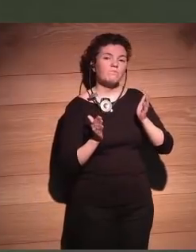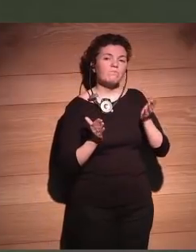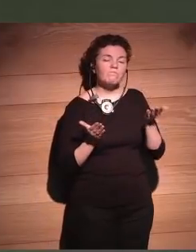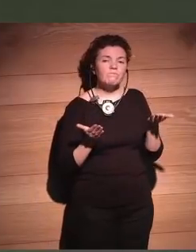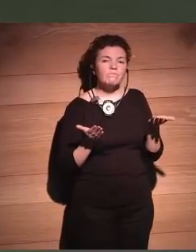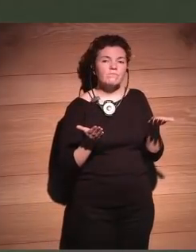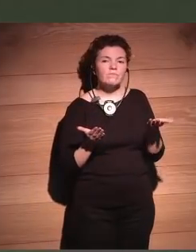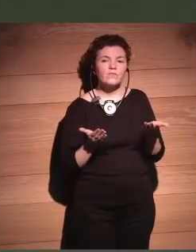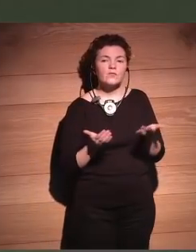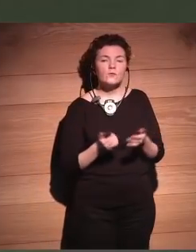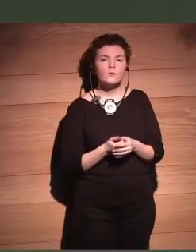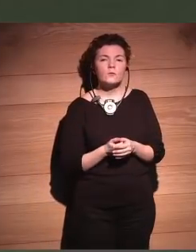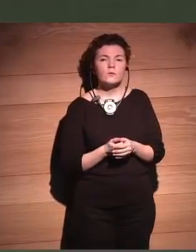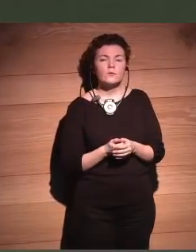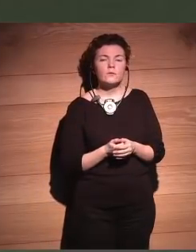a...